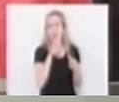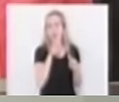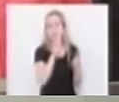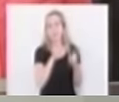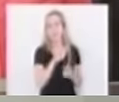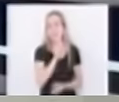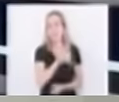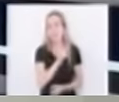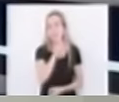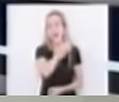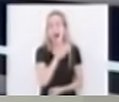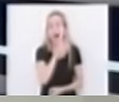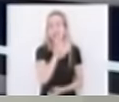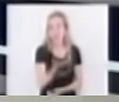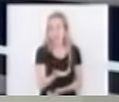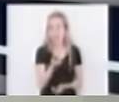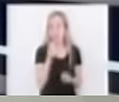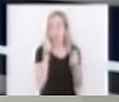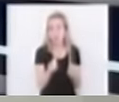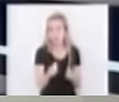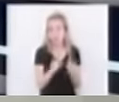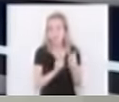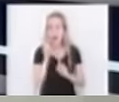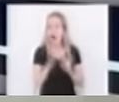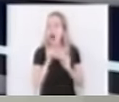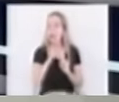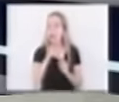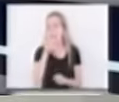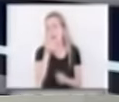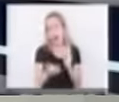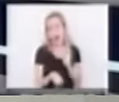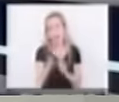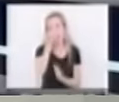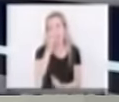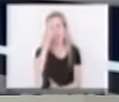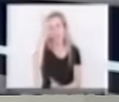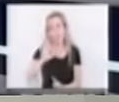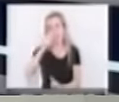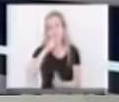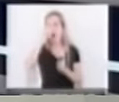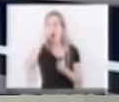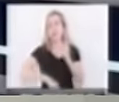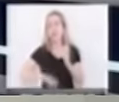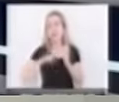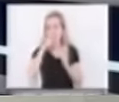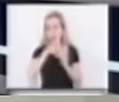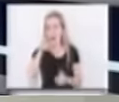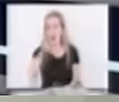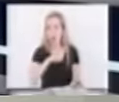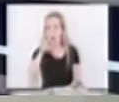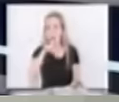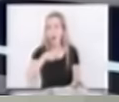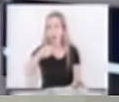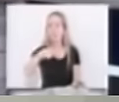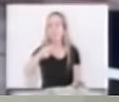Y entre esas prácticas abusivas que nosotros contábamos era el cobro indebido de comisiones por parte de algunas inmobiliarias que, por